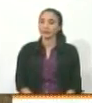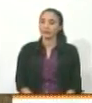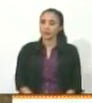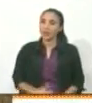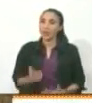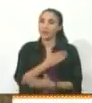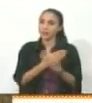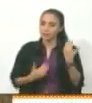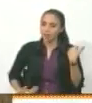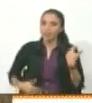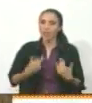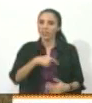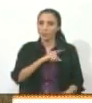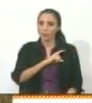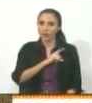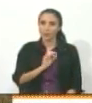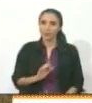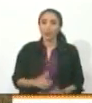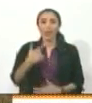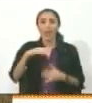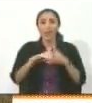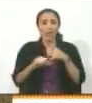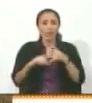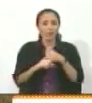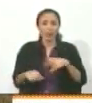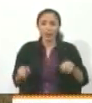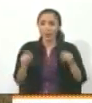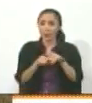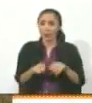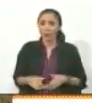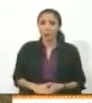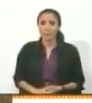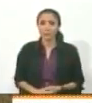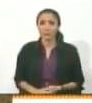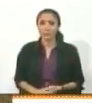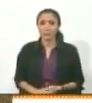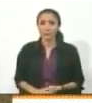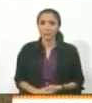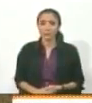Presidente Rajoy. Así es, a la bola el tipo. Presidente Rajoy.